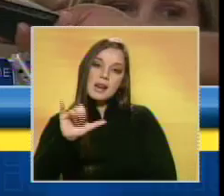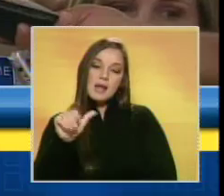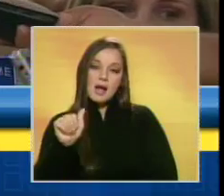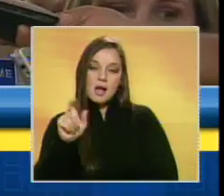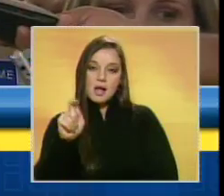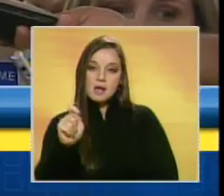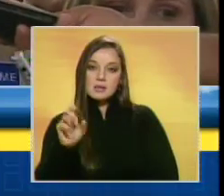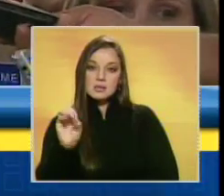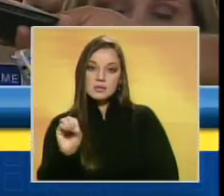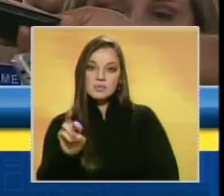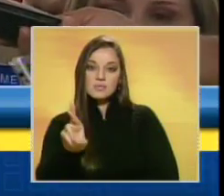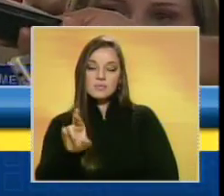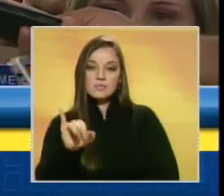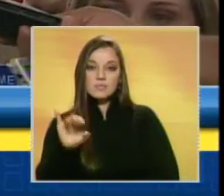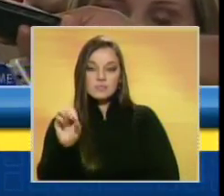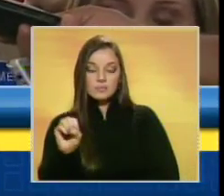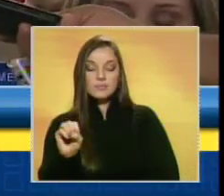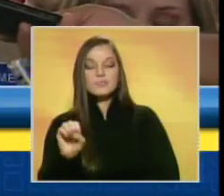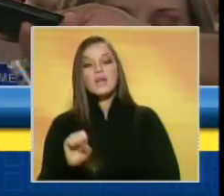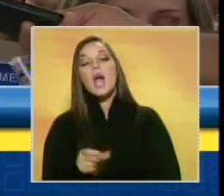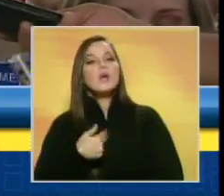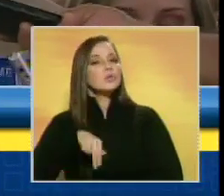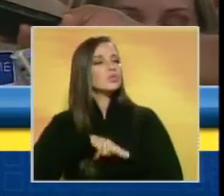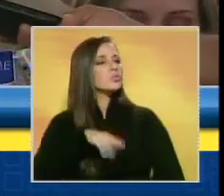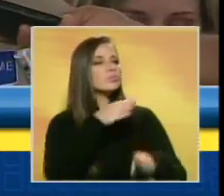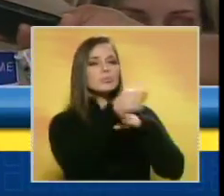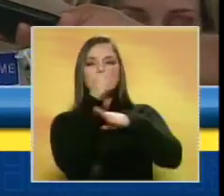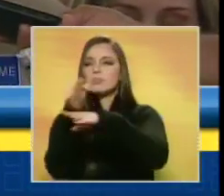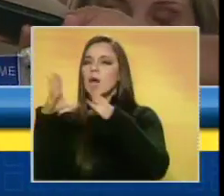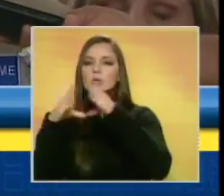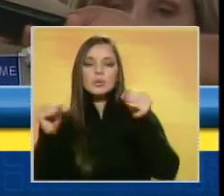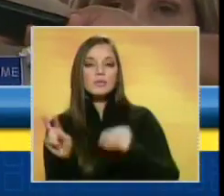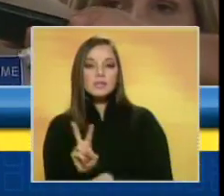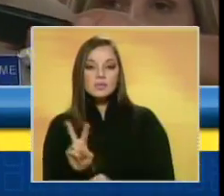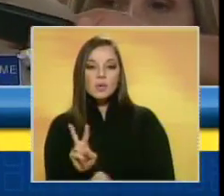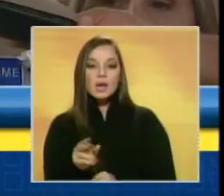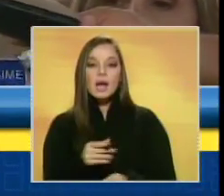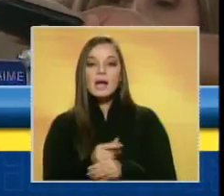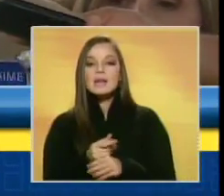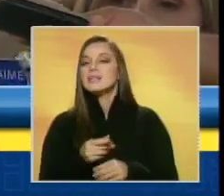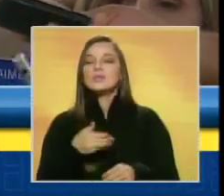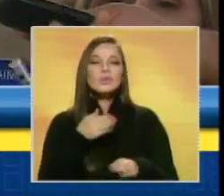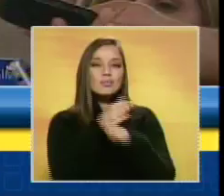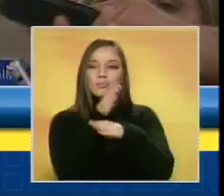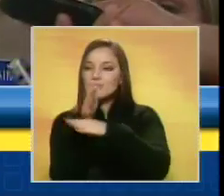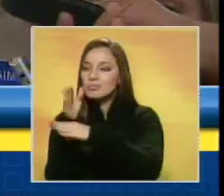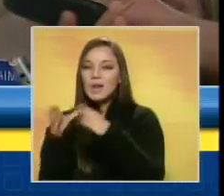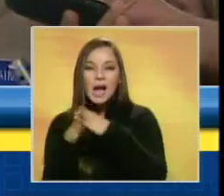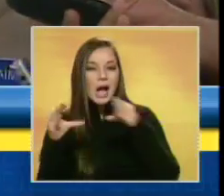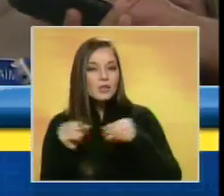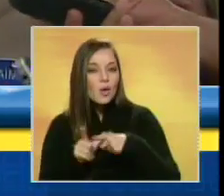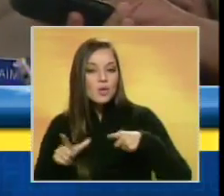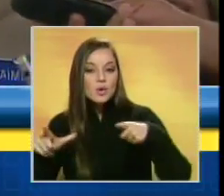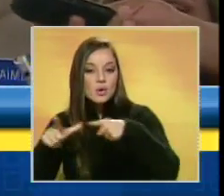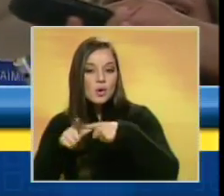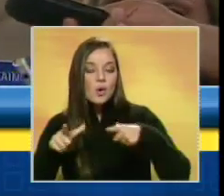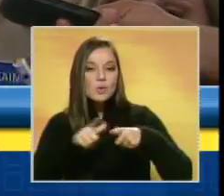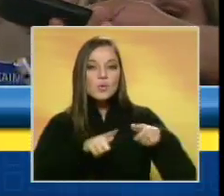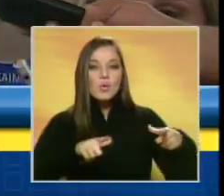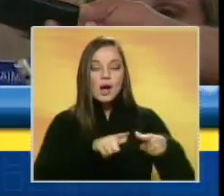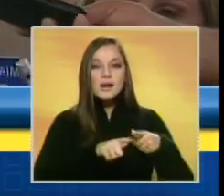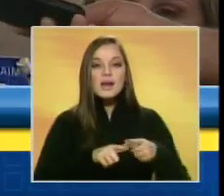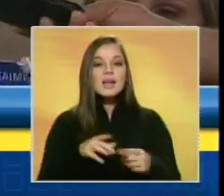país con este SAIME comunal indígena para, hasta que no tengamos ni una sola necesidad, ni un sola integrante